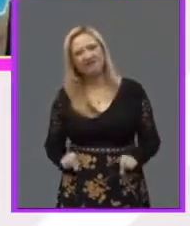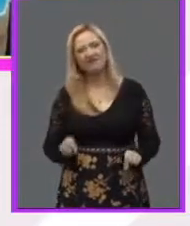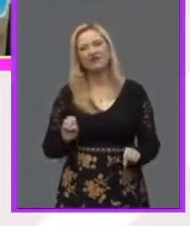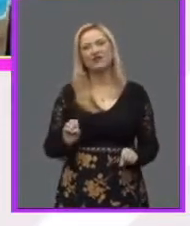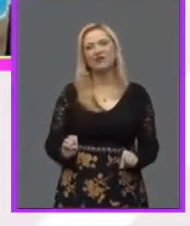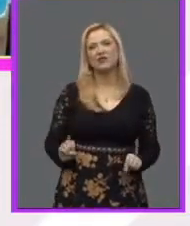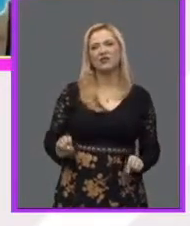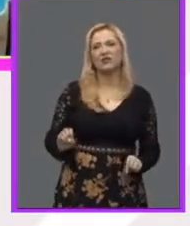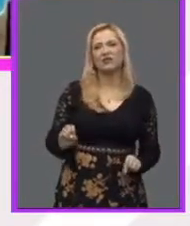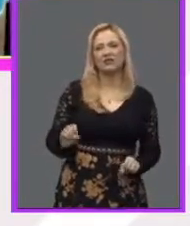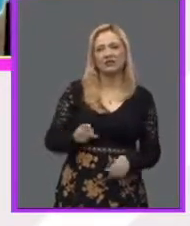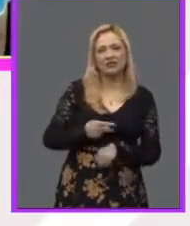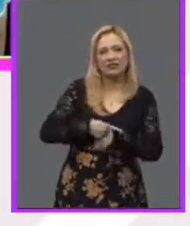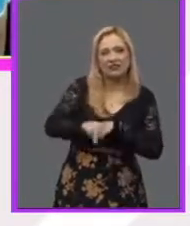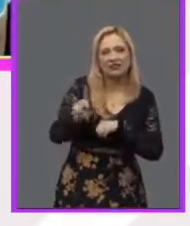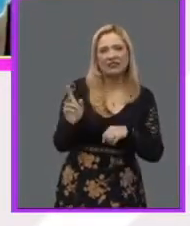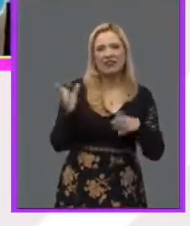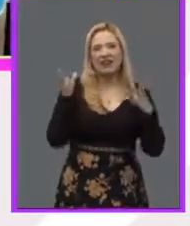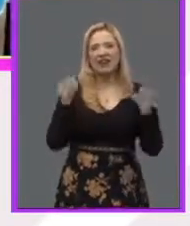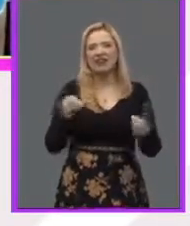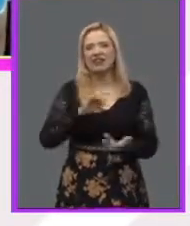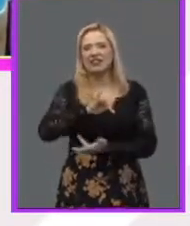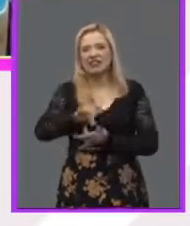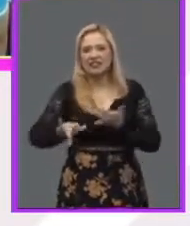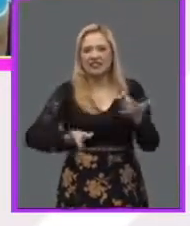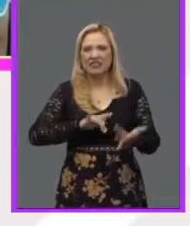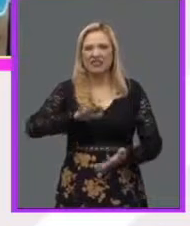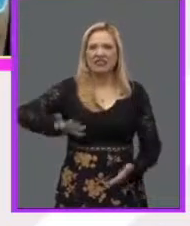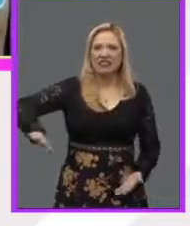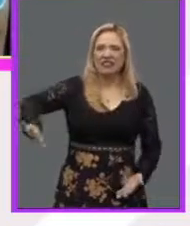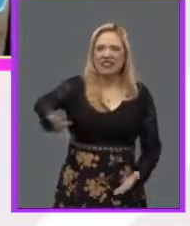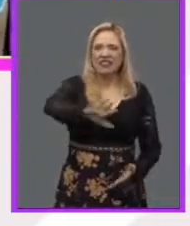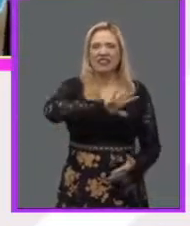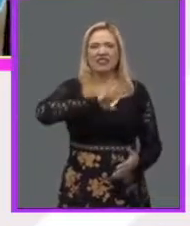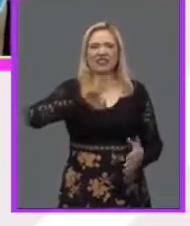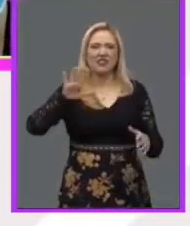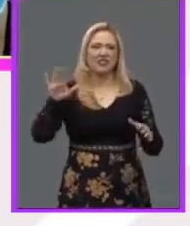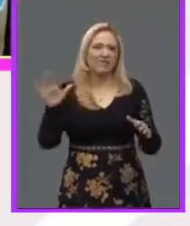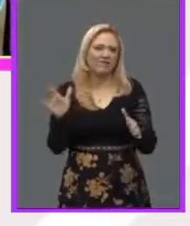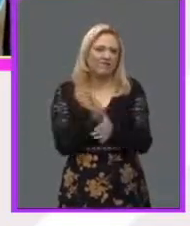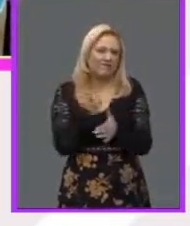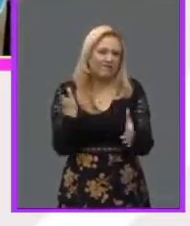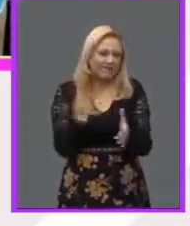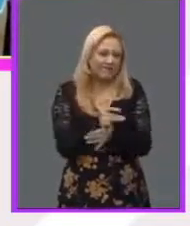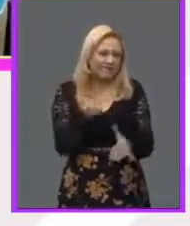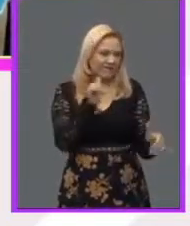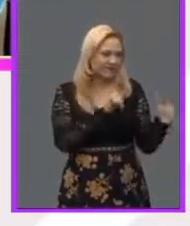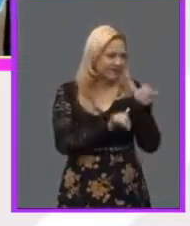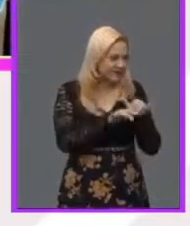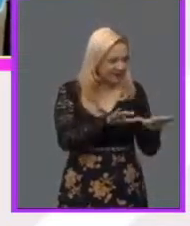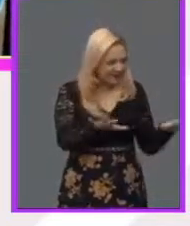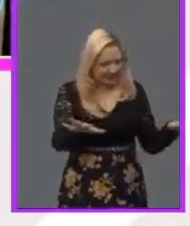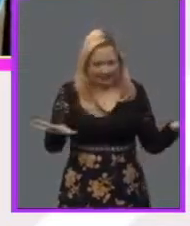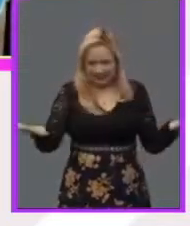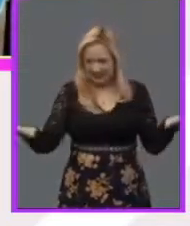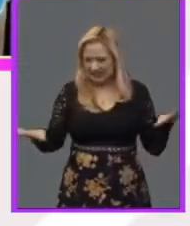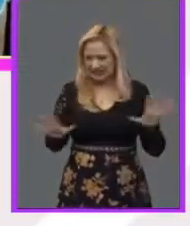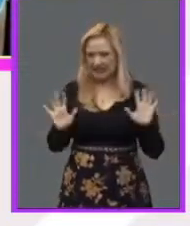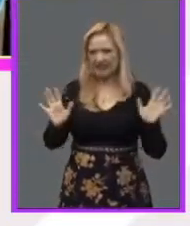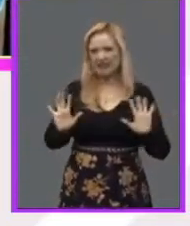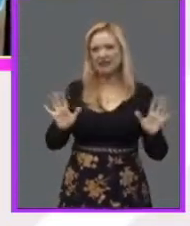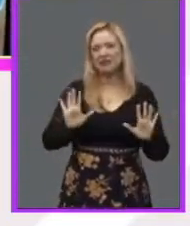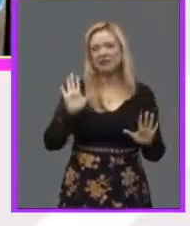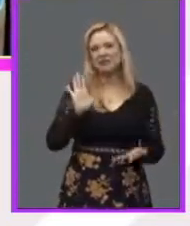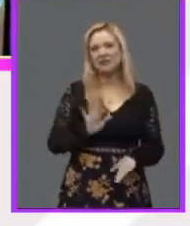mala, un entre comillas tugurio, etcétera, que realmente son barrios populares, pues de